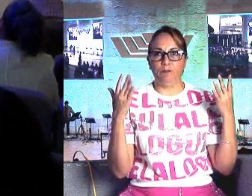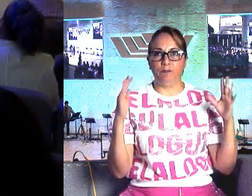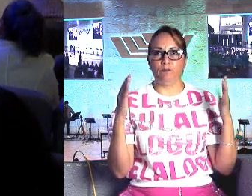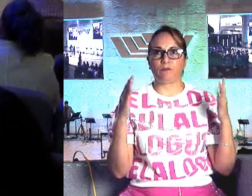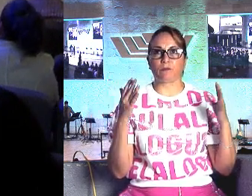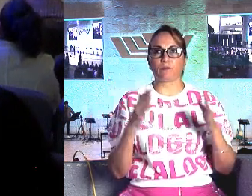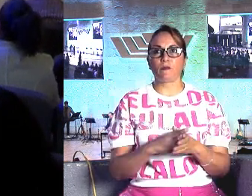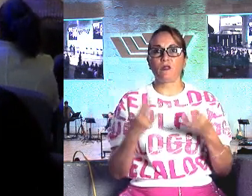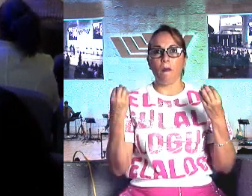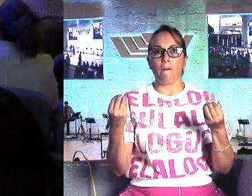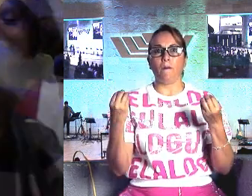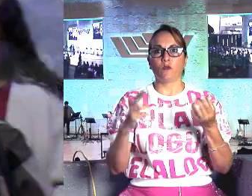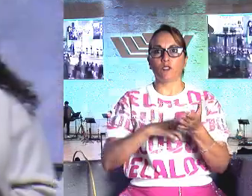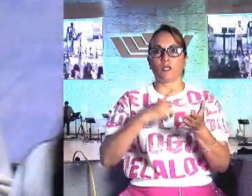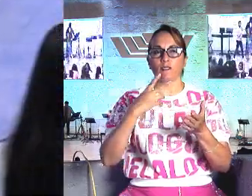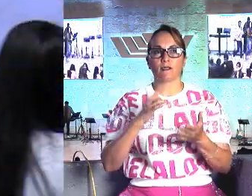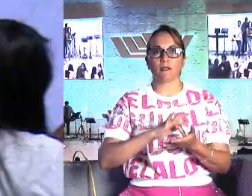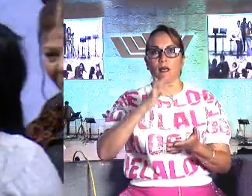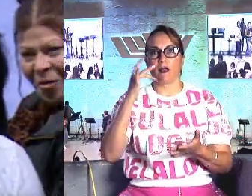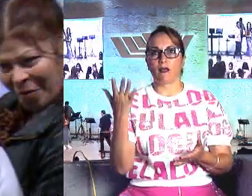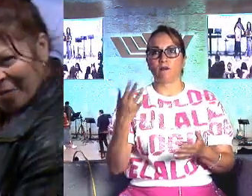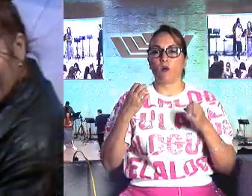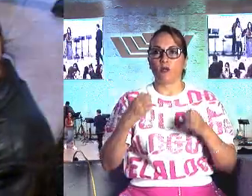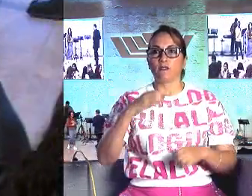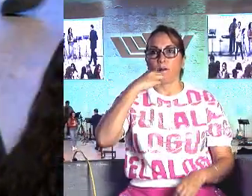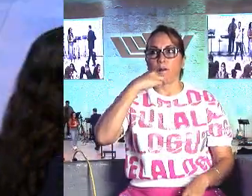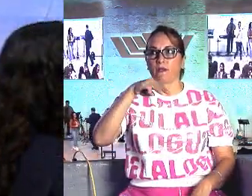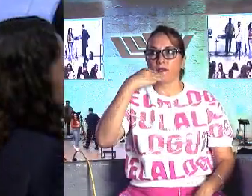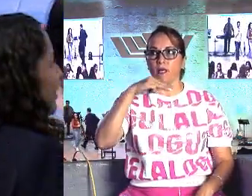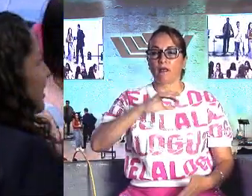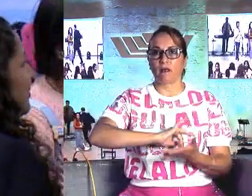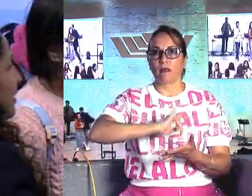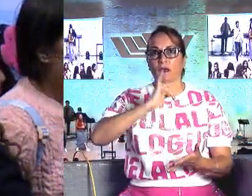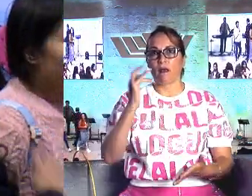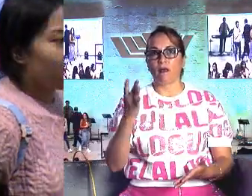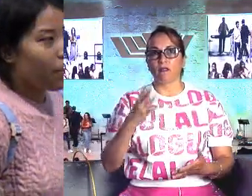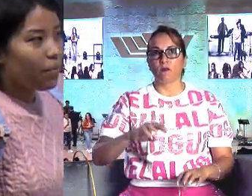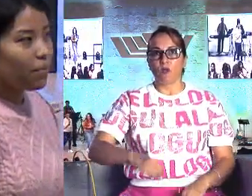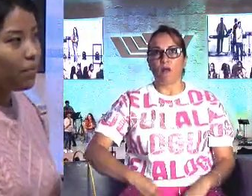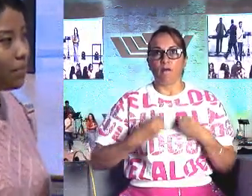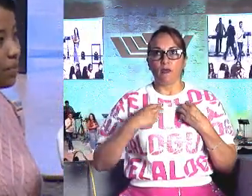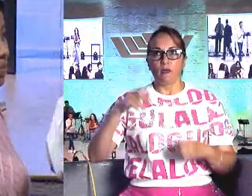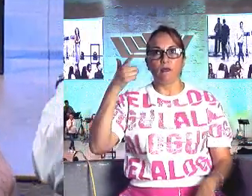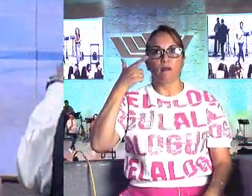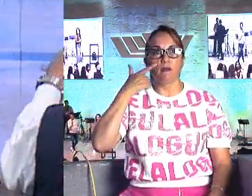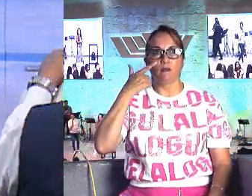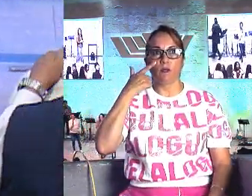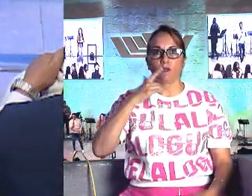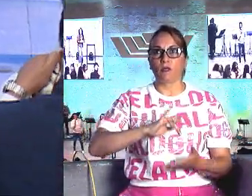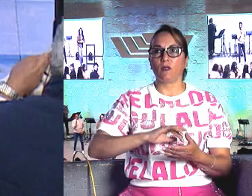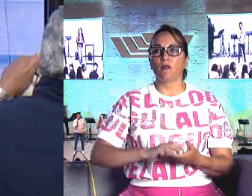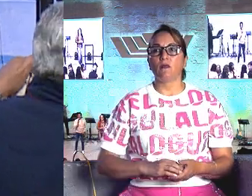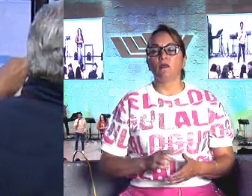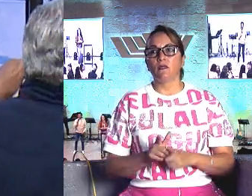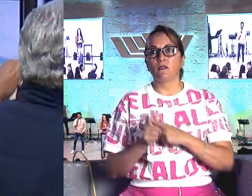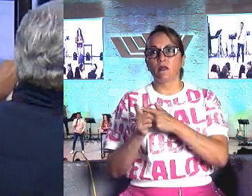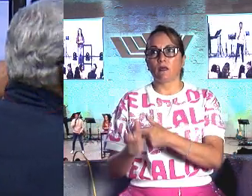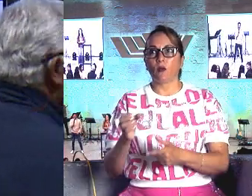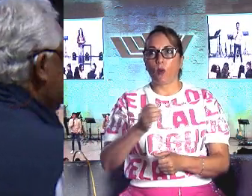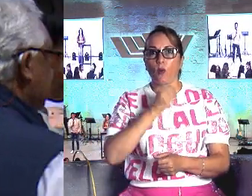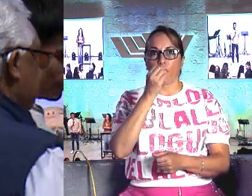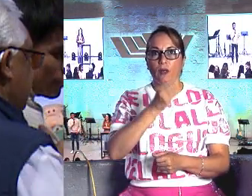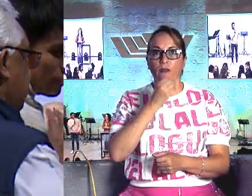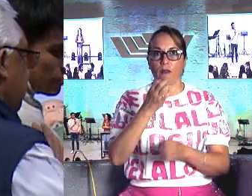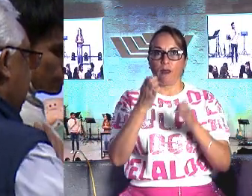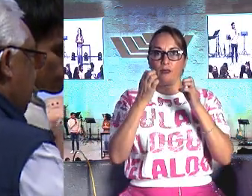Muchas gracias, pastor, por el mensaje, y también gracias a Dios por la vida del pastor. Hay que seguir orando también por ellos ahí en